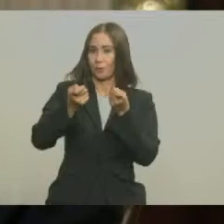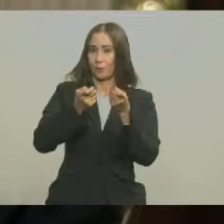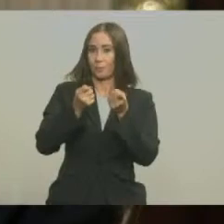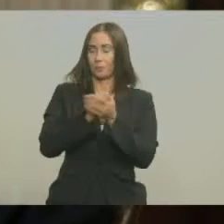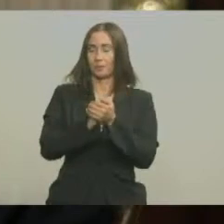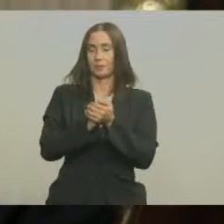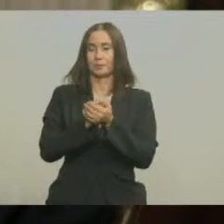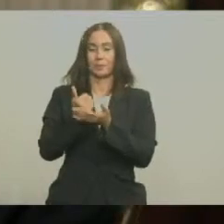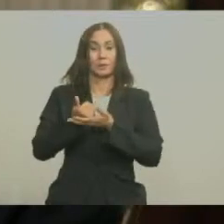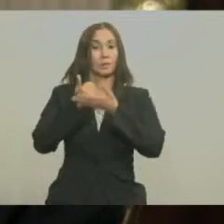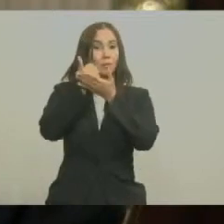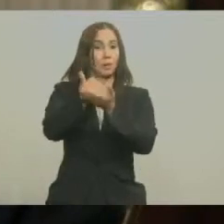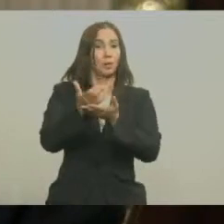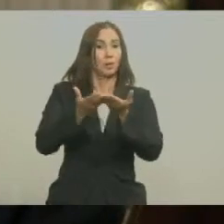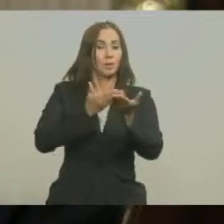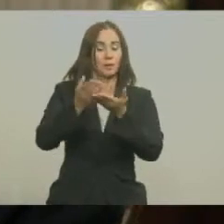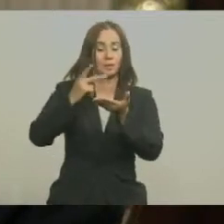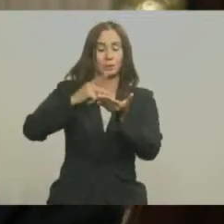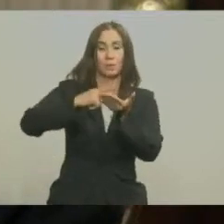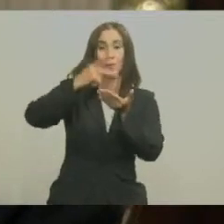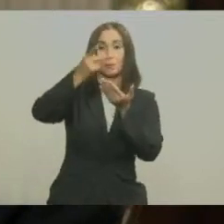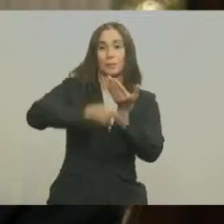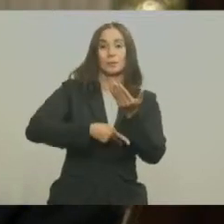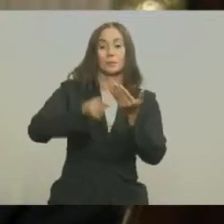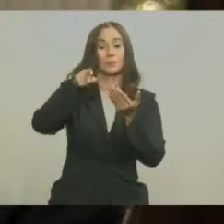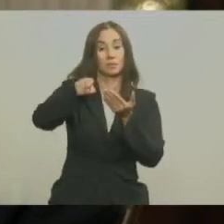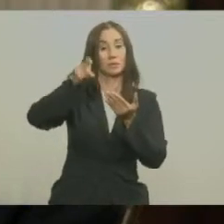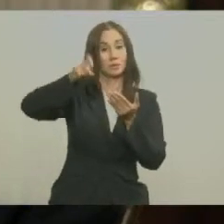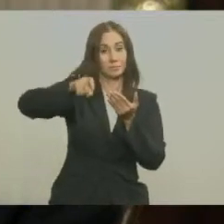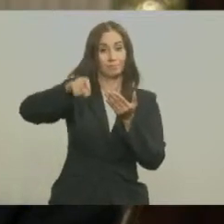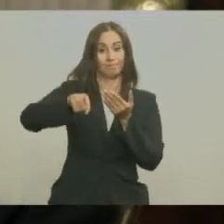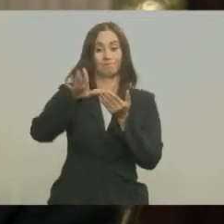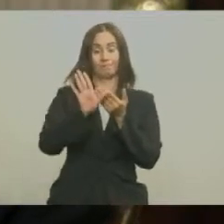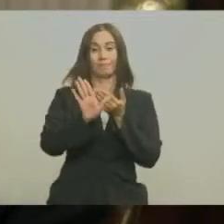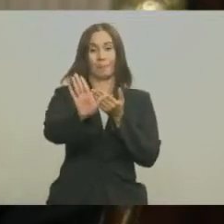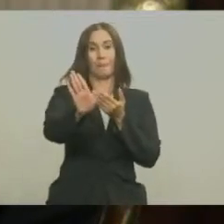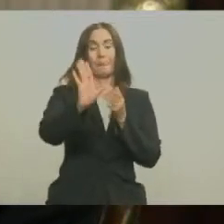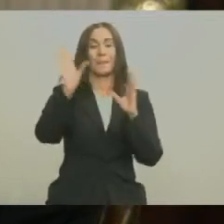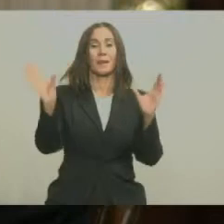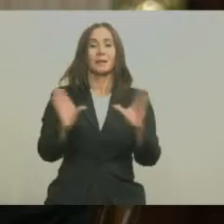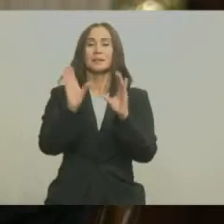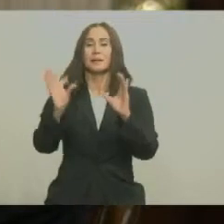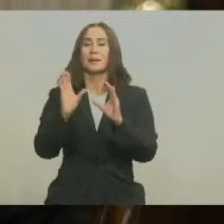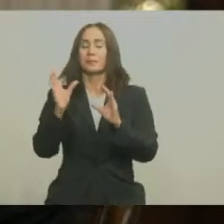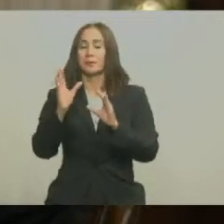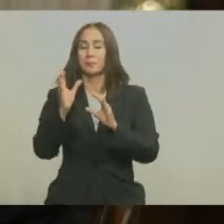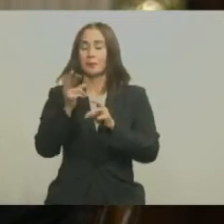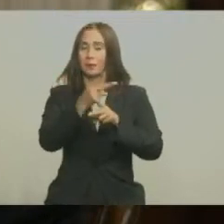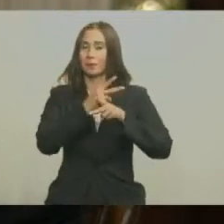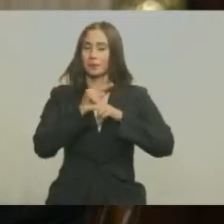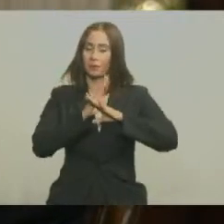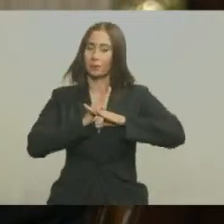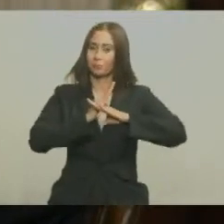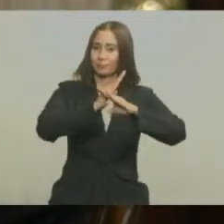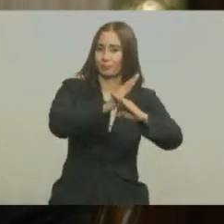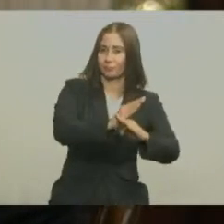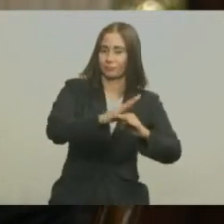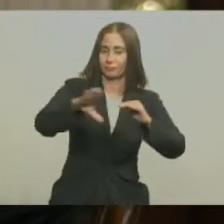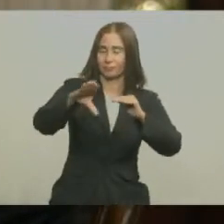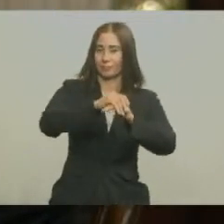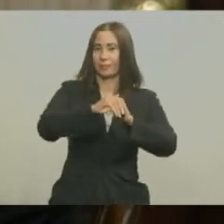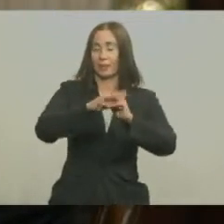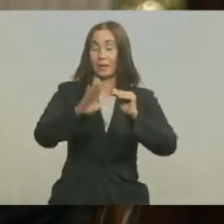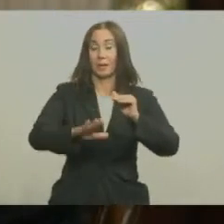a facilitar los presupuestos necesarios para llevar a cabo estas acciones de prevención del